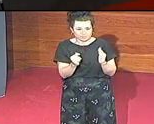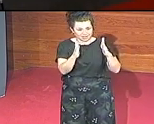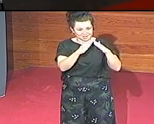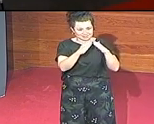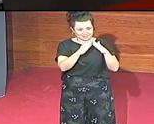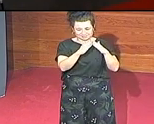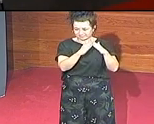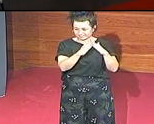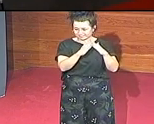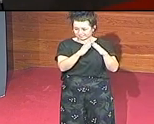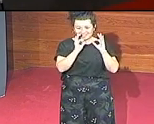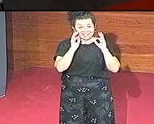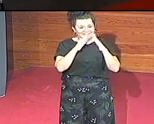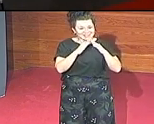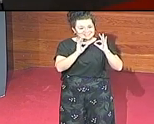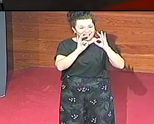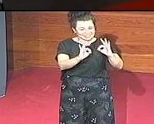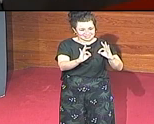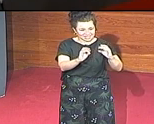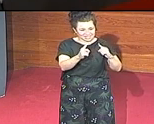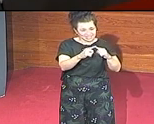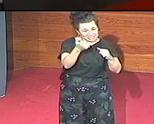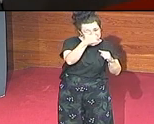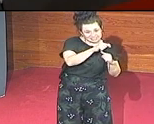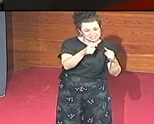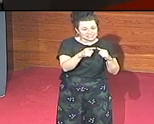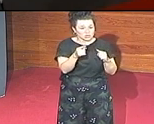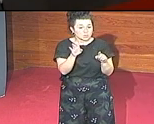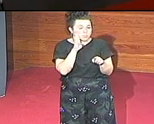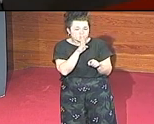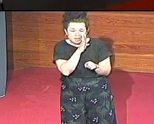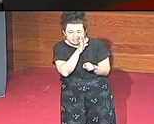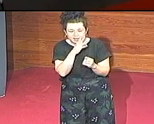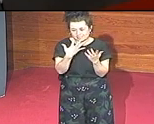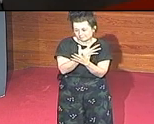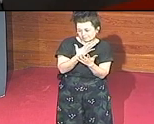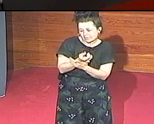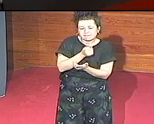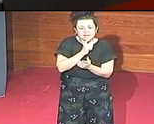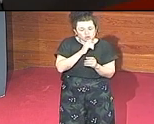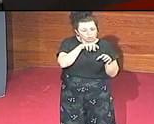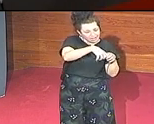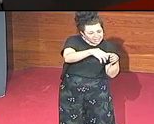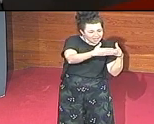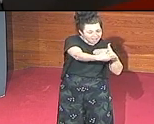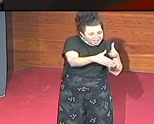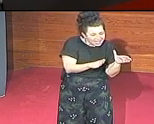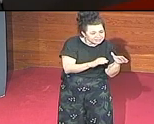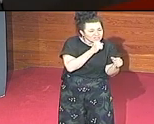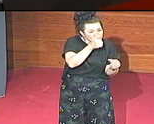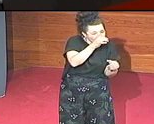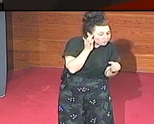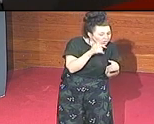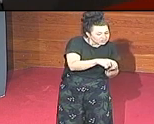era la casa era así para mi tío y mi madre que me iban diciendo no pues aquí estaba en un cuarto de los abuelos estaban las